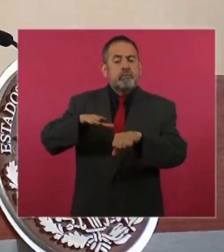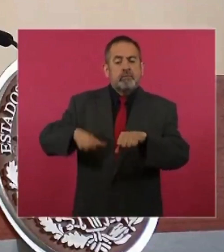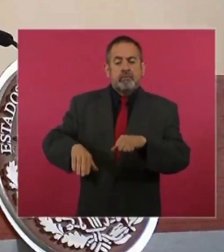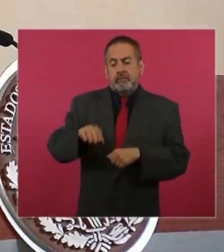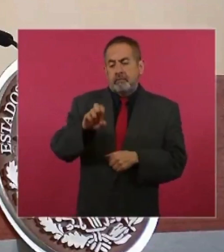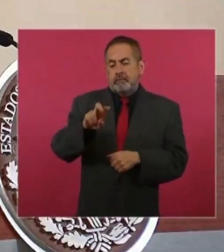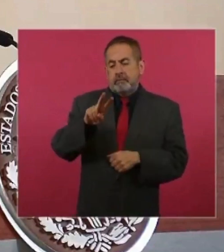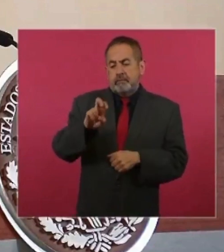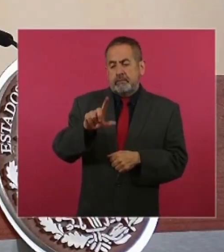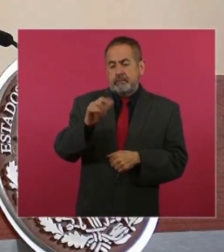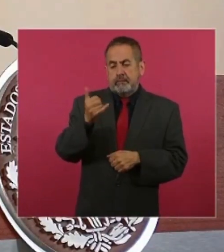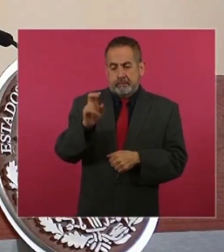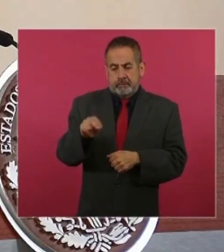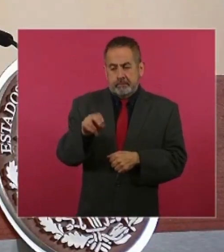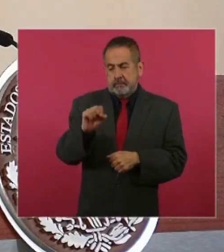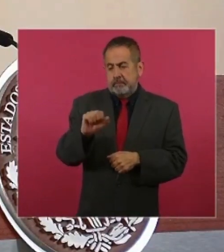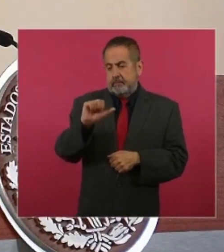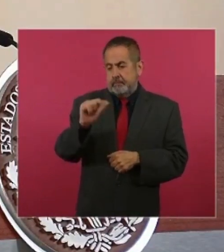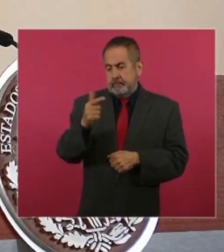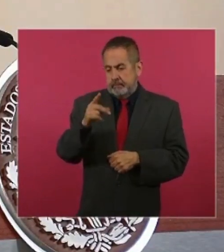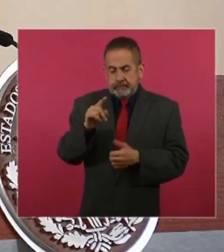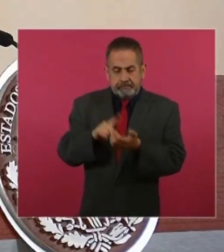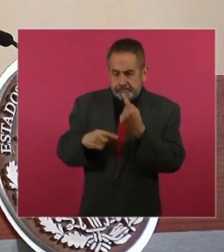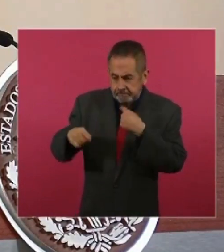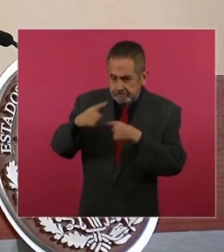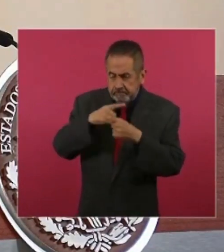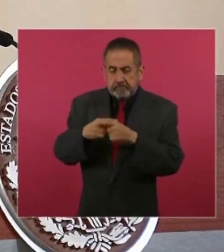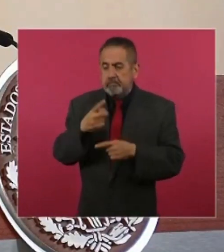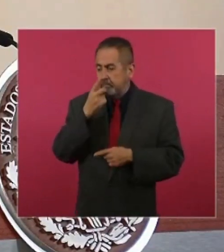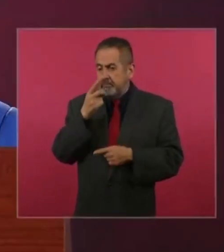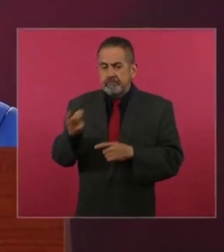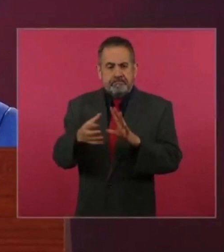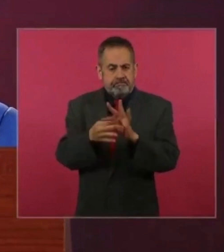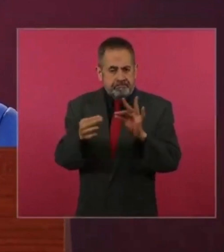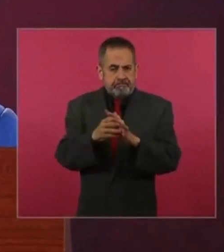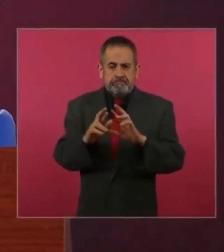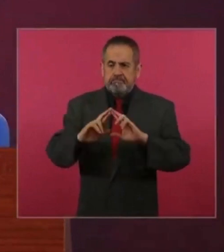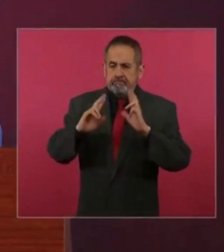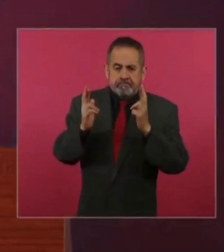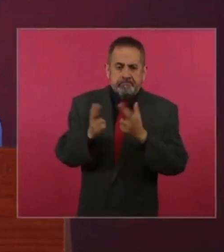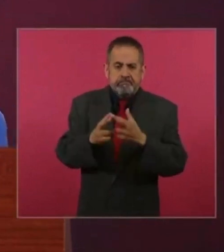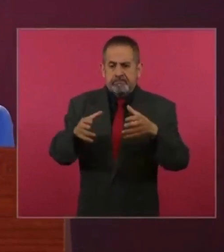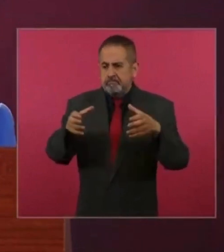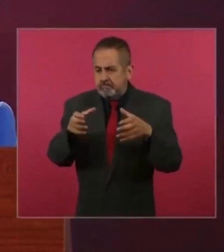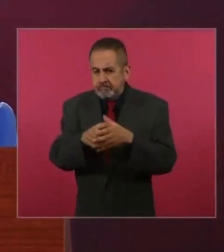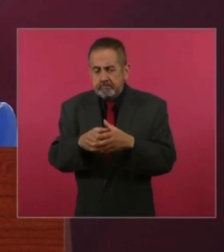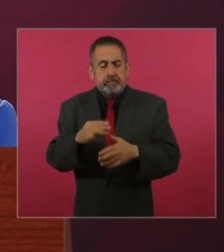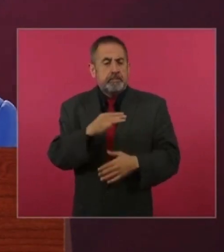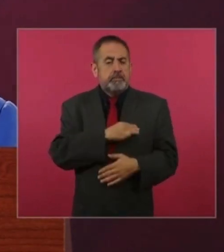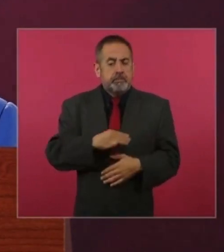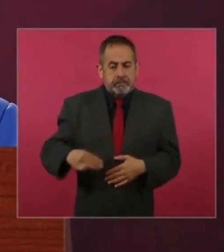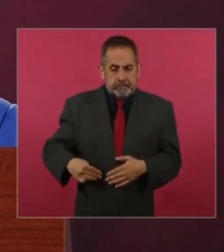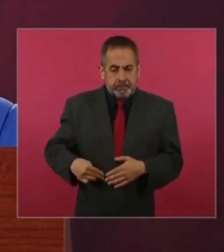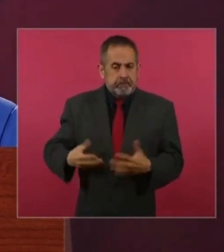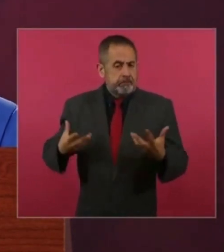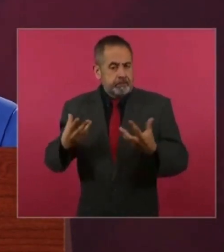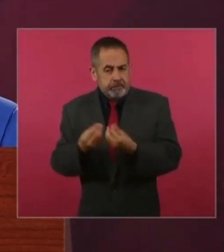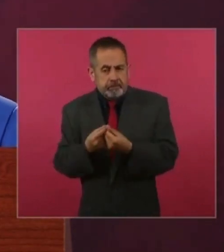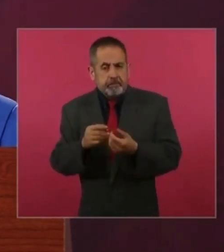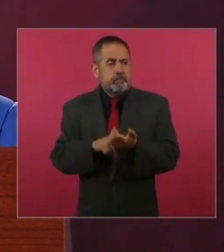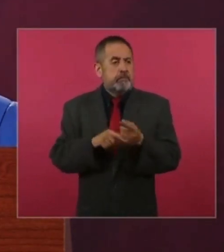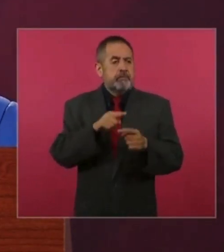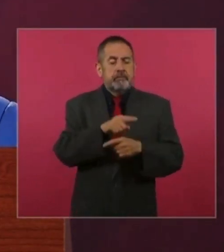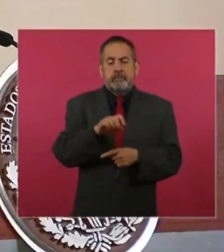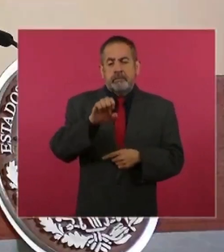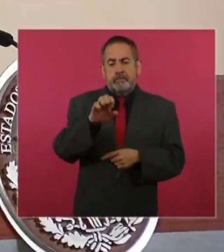Evelyn Salgado que sostengan reuniones con las autoridades municipales y ejidales